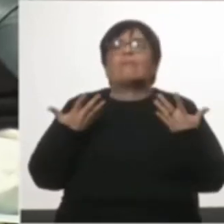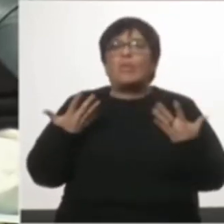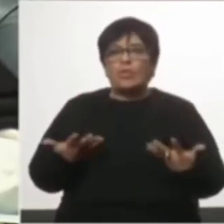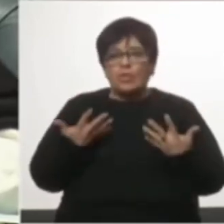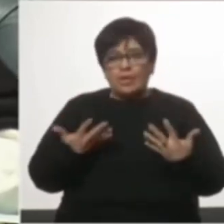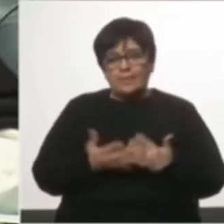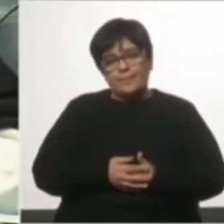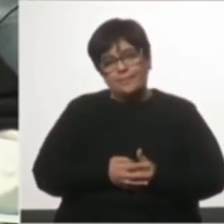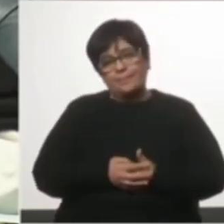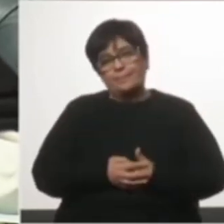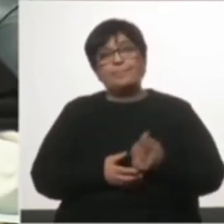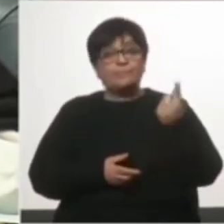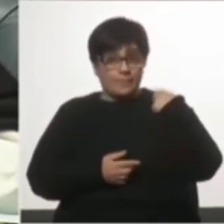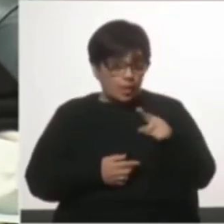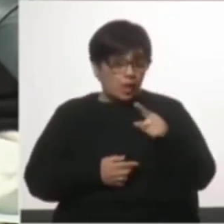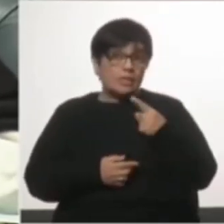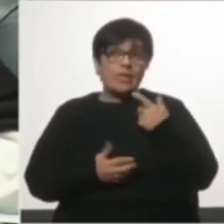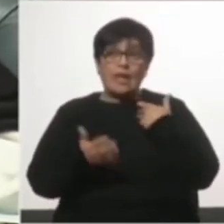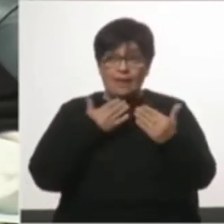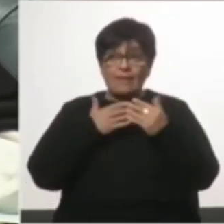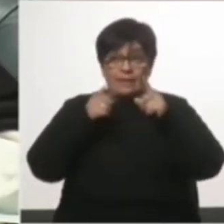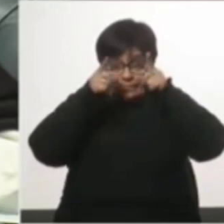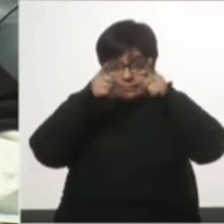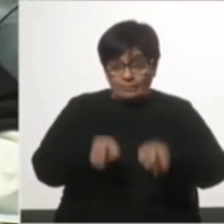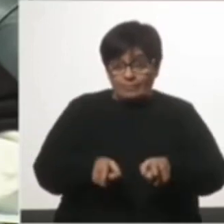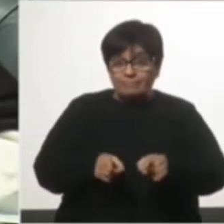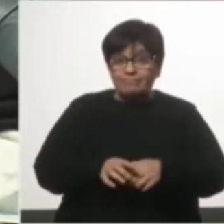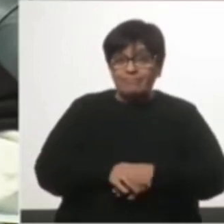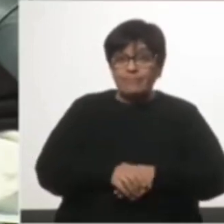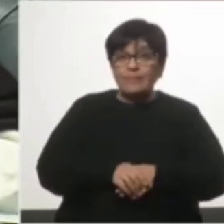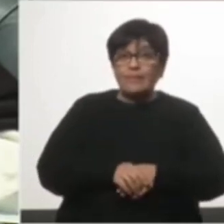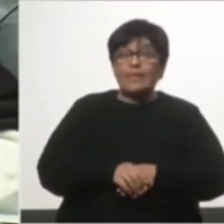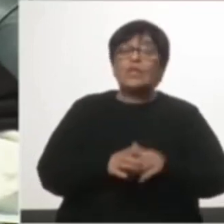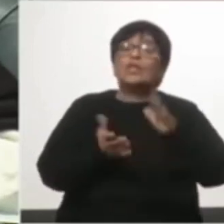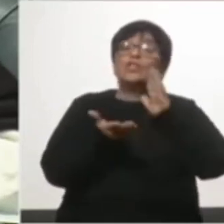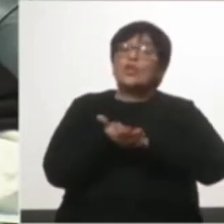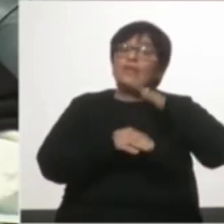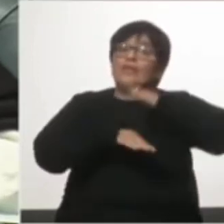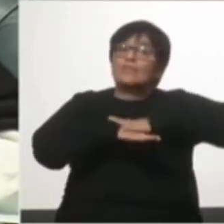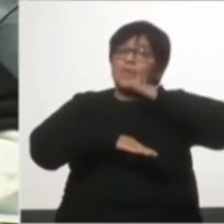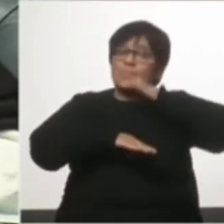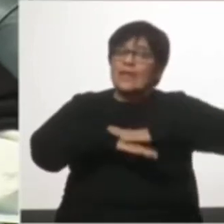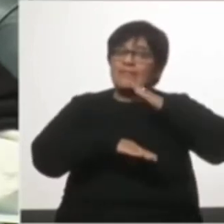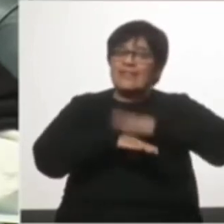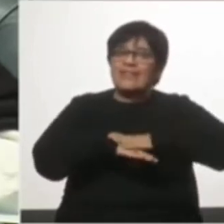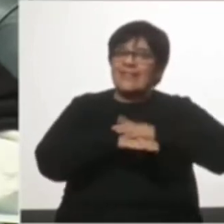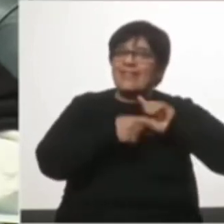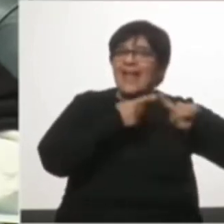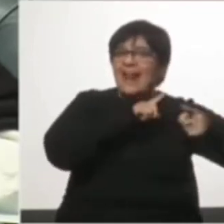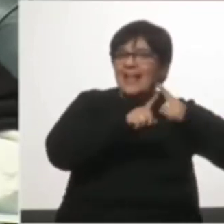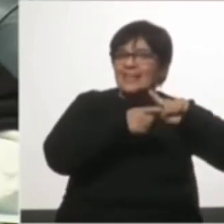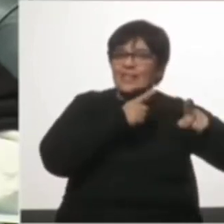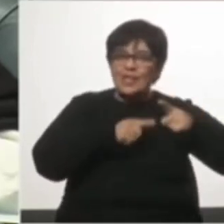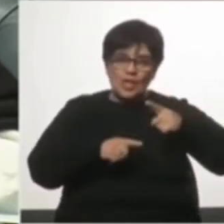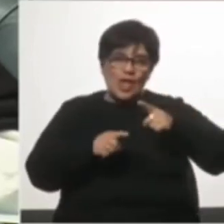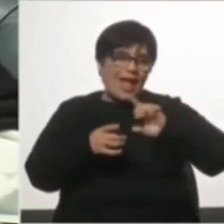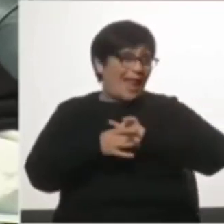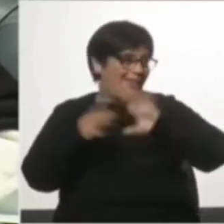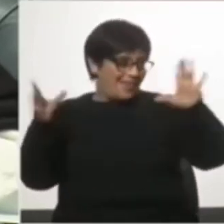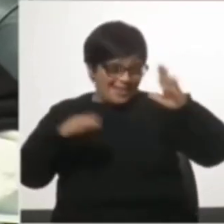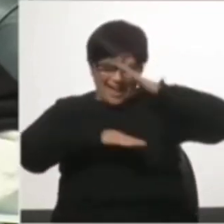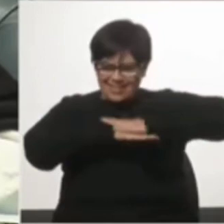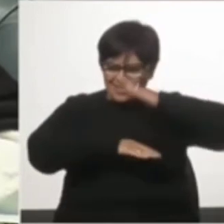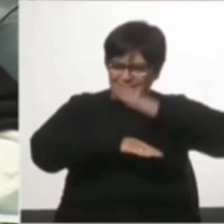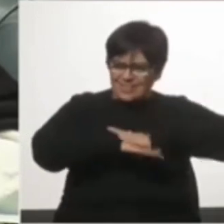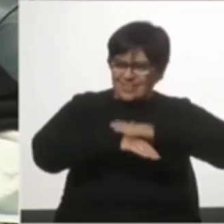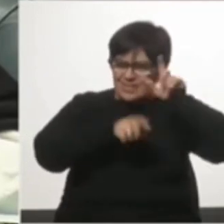tanto, queremos hablar también de la responsabilidad, tan asociada desde el gobierno a la libertad responsable de